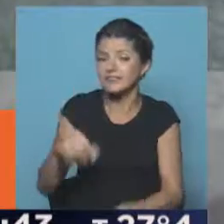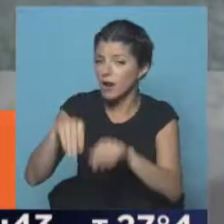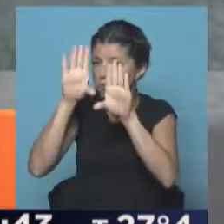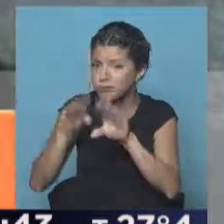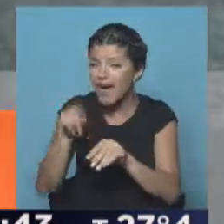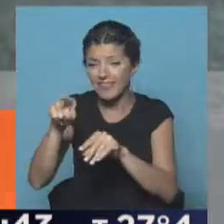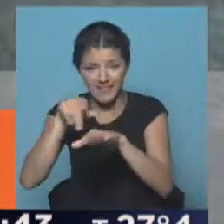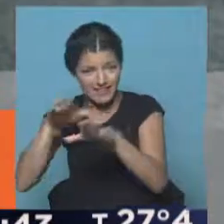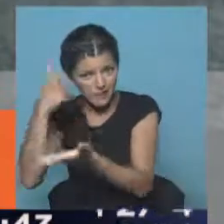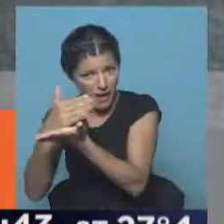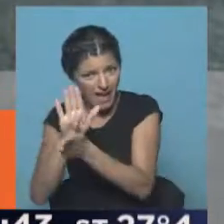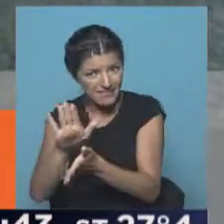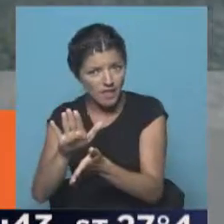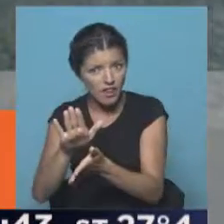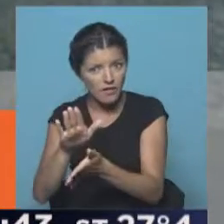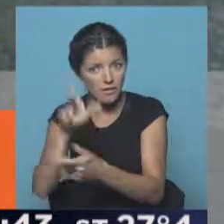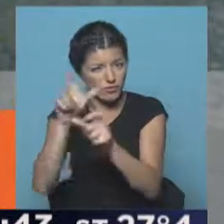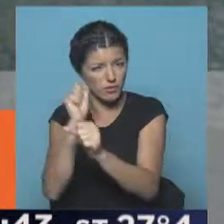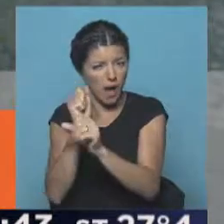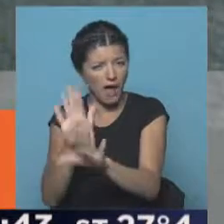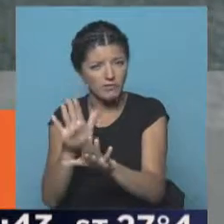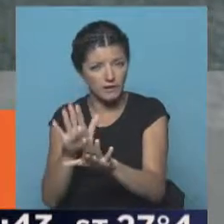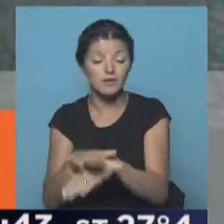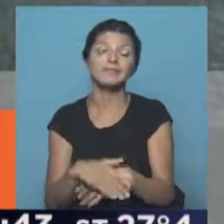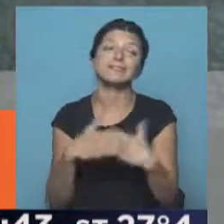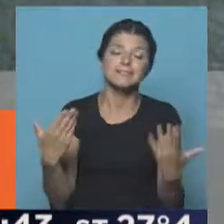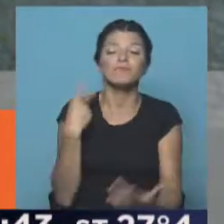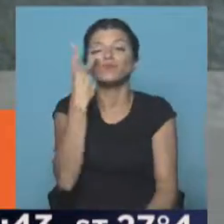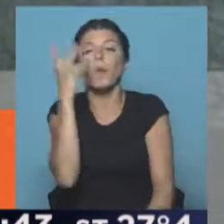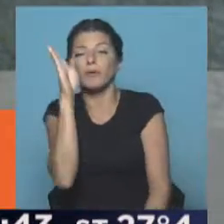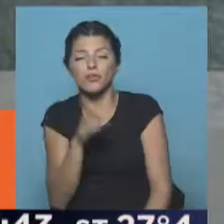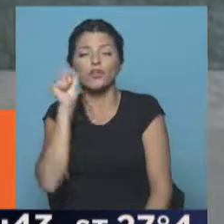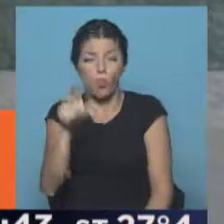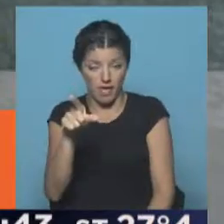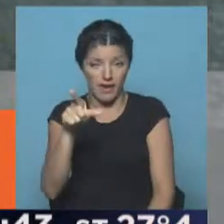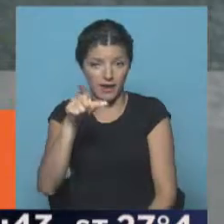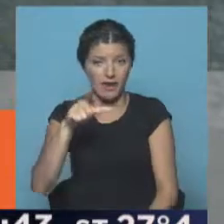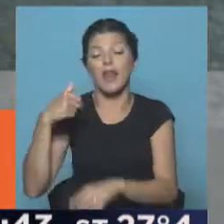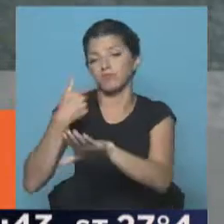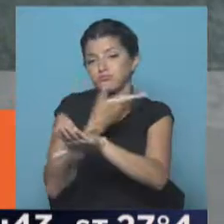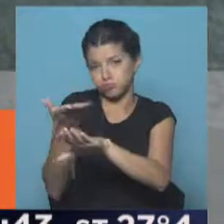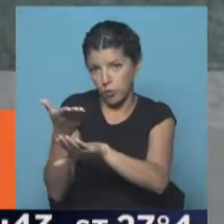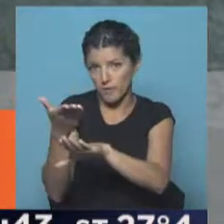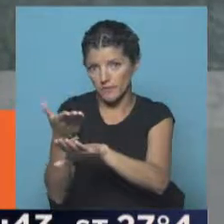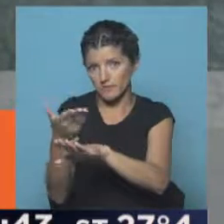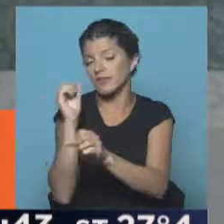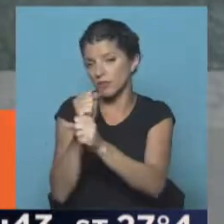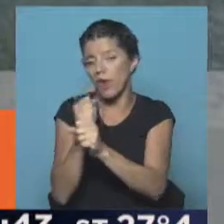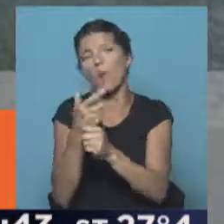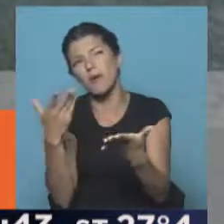que está en esa situación? Y pensemos que es un 2% de la población económicamente activa, que pueden ser